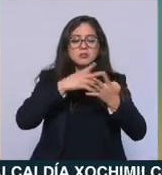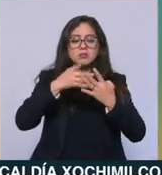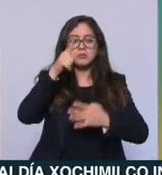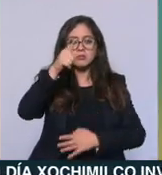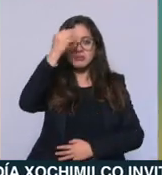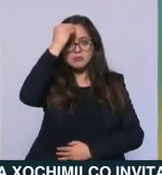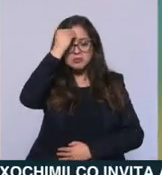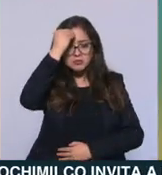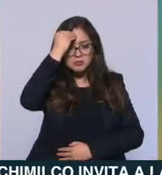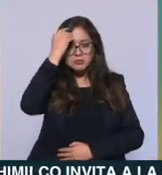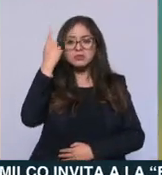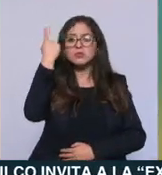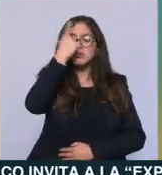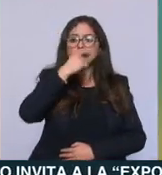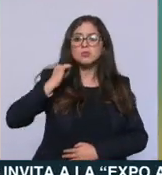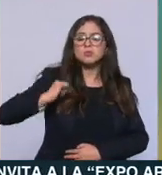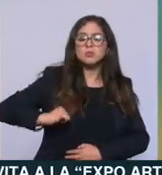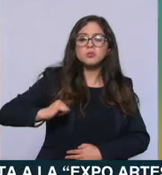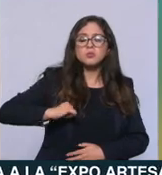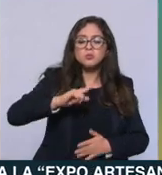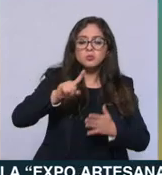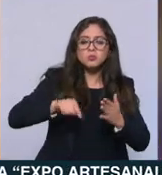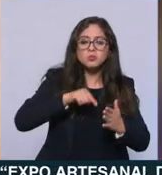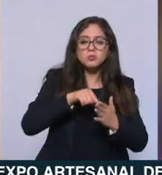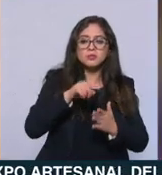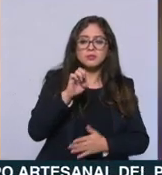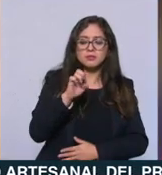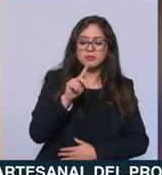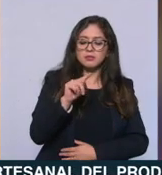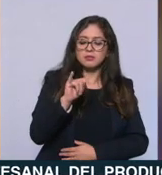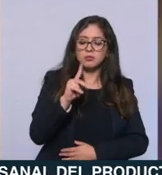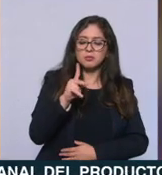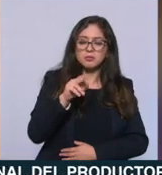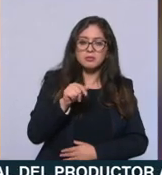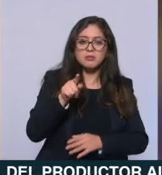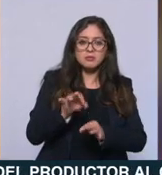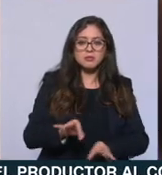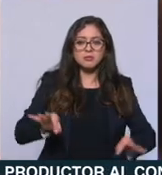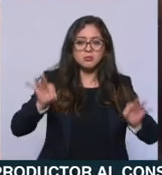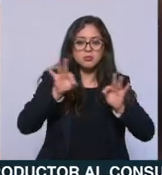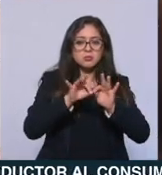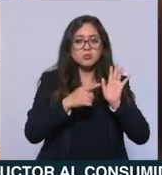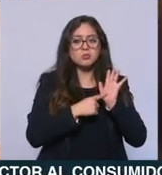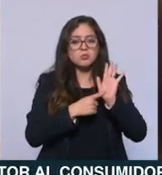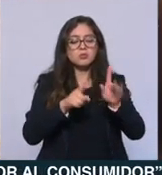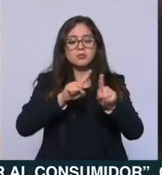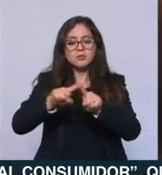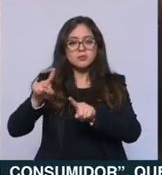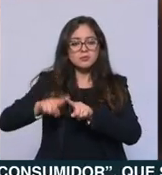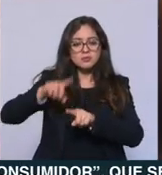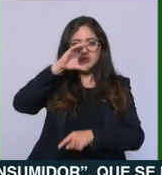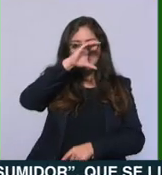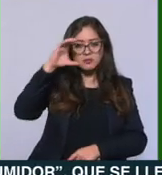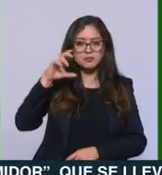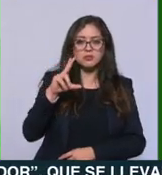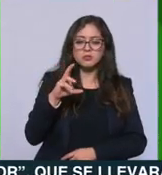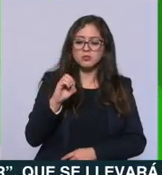Chapultepec. Rostros ancestrales y lugares sagrados de Etiopía se hacen presentes a través de una muestra fotográfica de Rodrigo